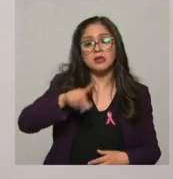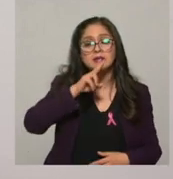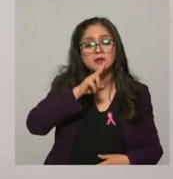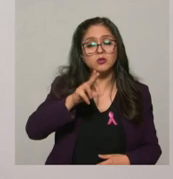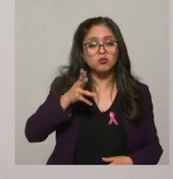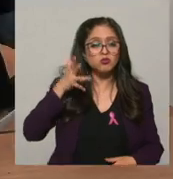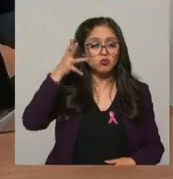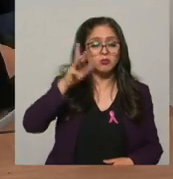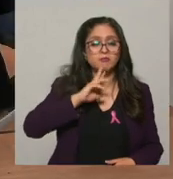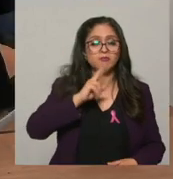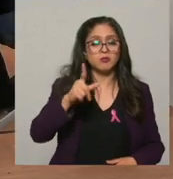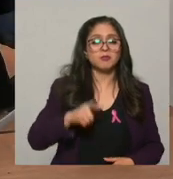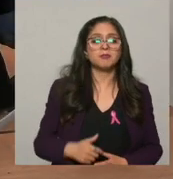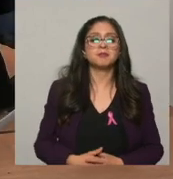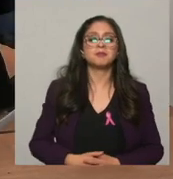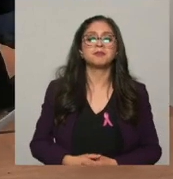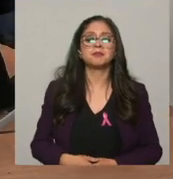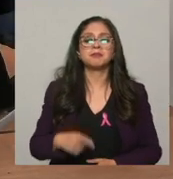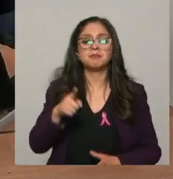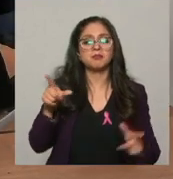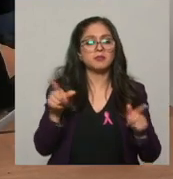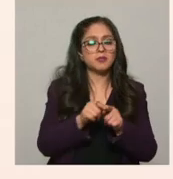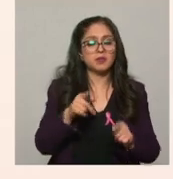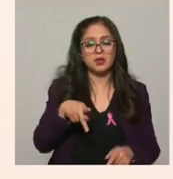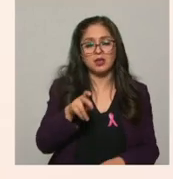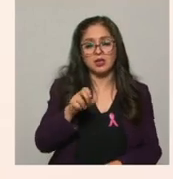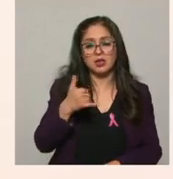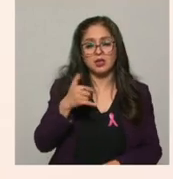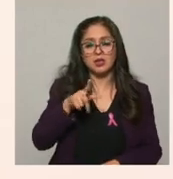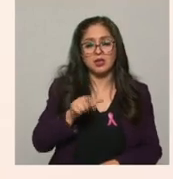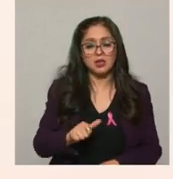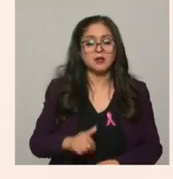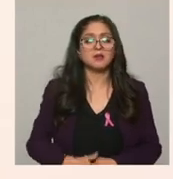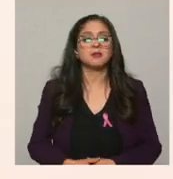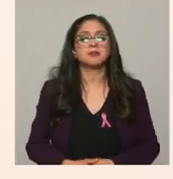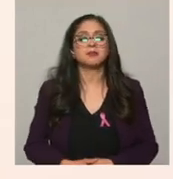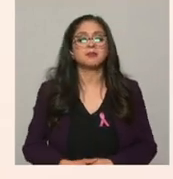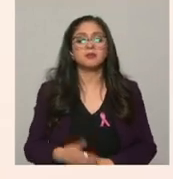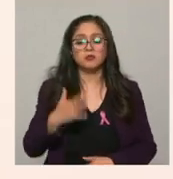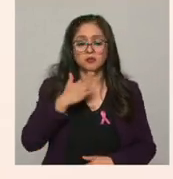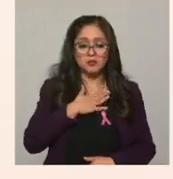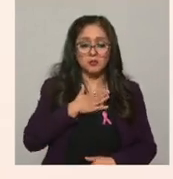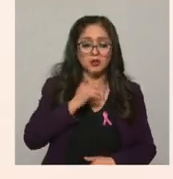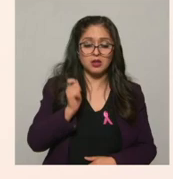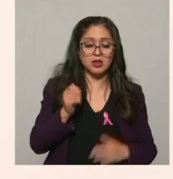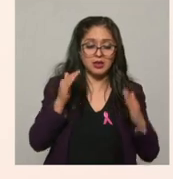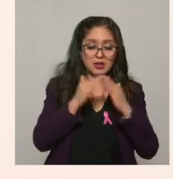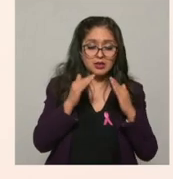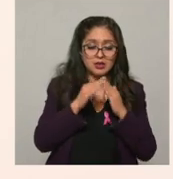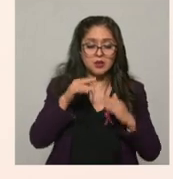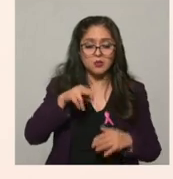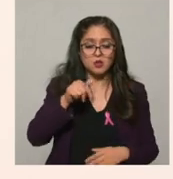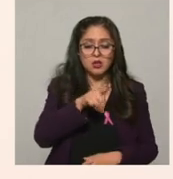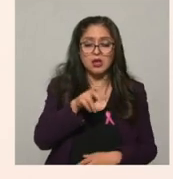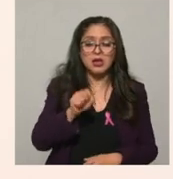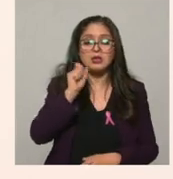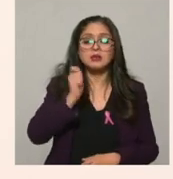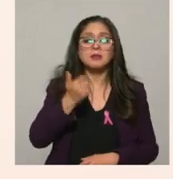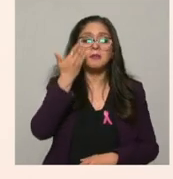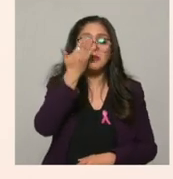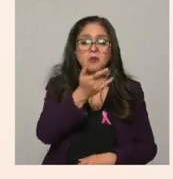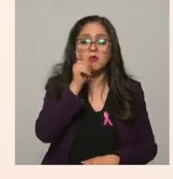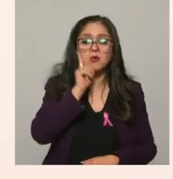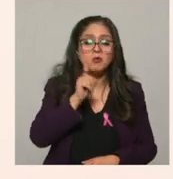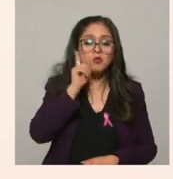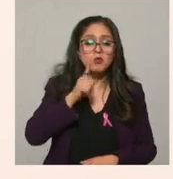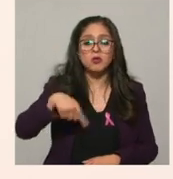logren. Claro. ¿Tu conclusión, Kenia? Pues la verdad que desde Casa de las Muñecas exigimos, y por parte de todas esas mujeres que ya no